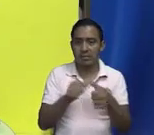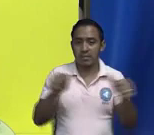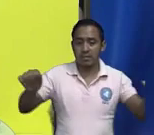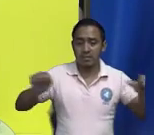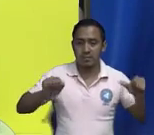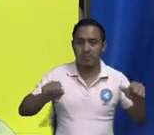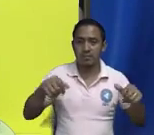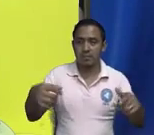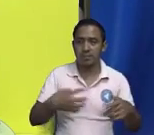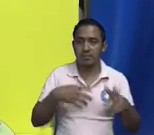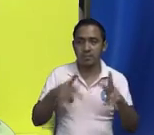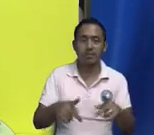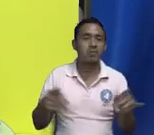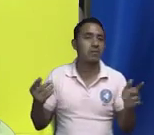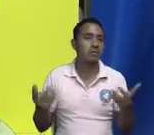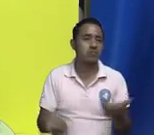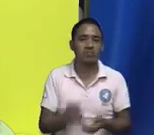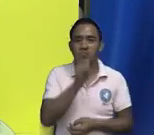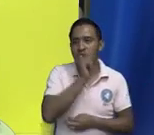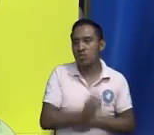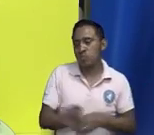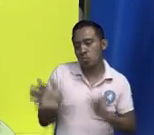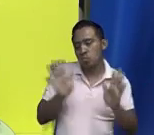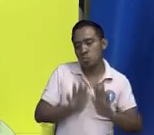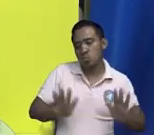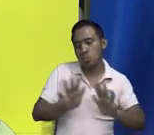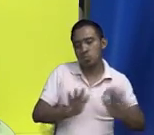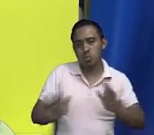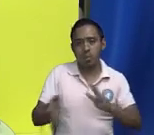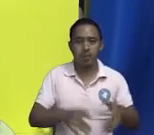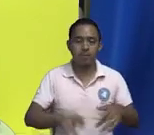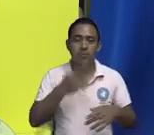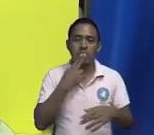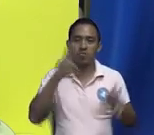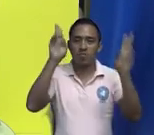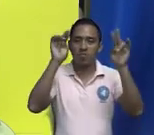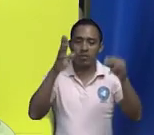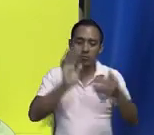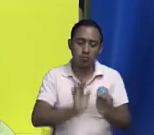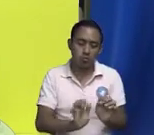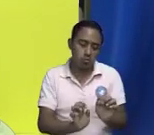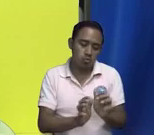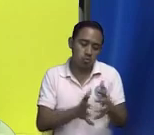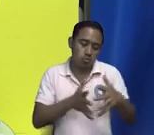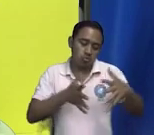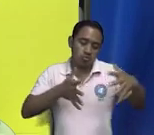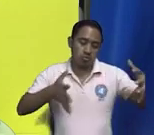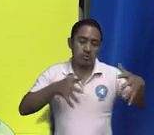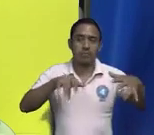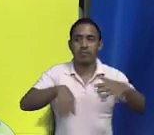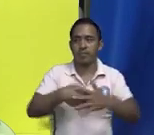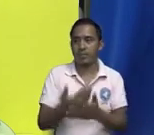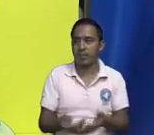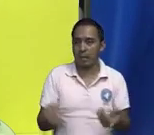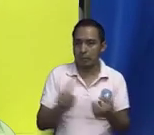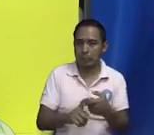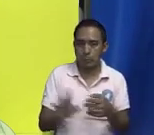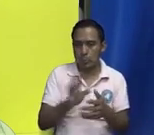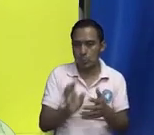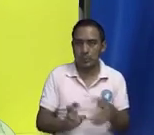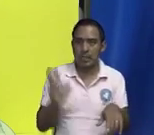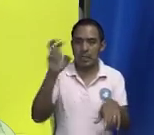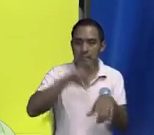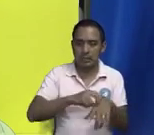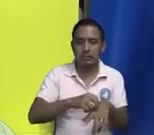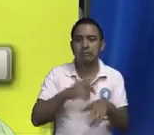domésticos, pero las personas por el cariño llevan conejitos chiquitos, crecen, a veces son ariscos, muerden